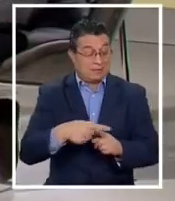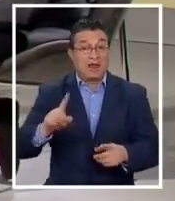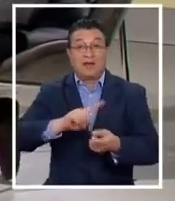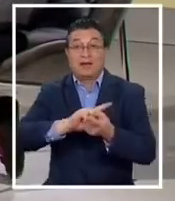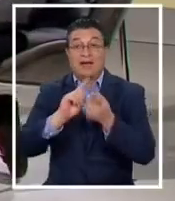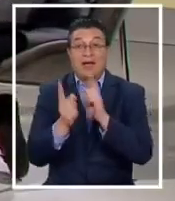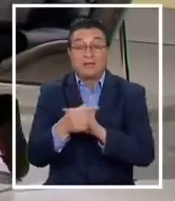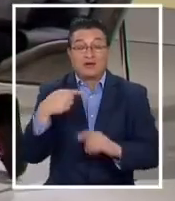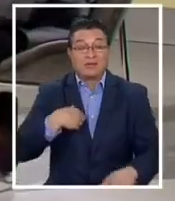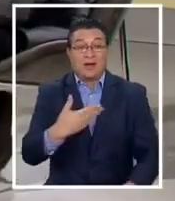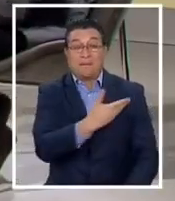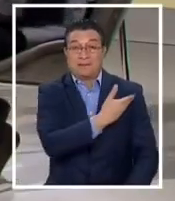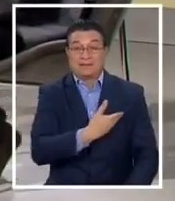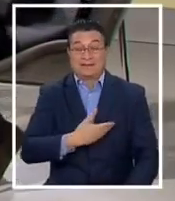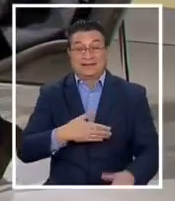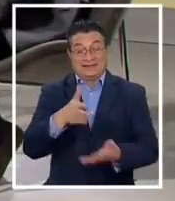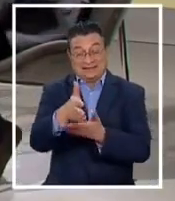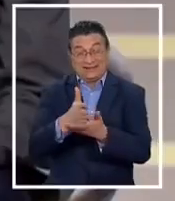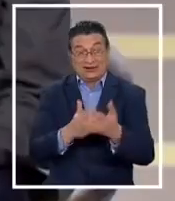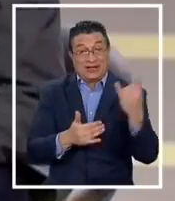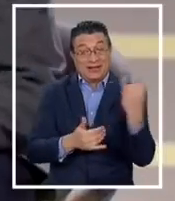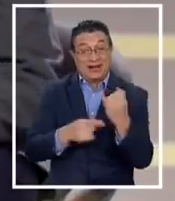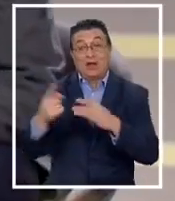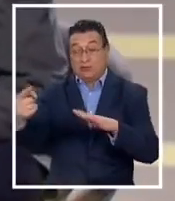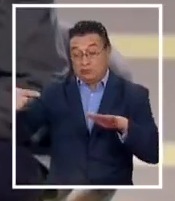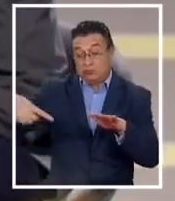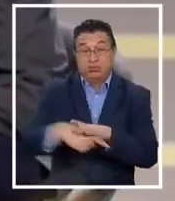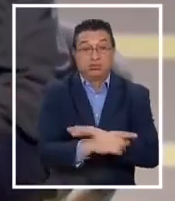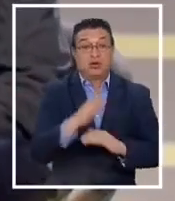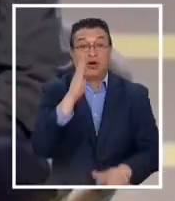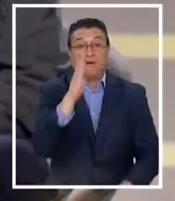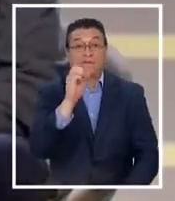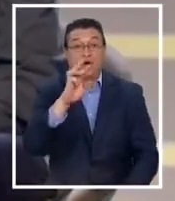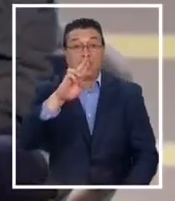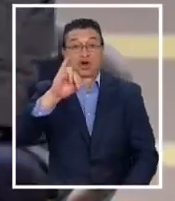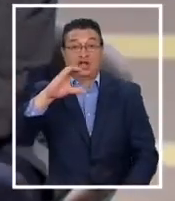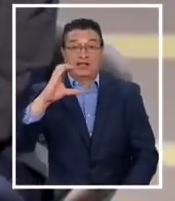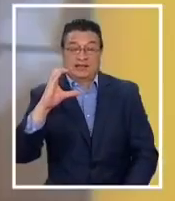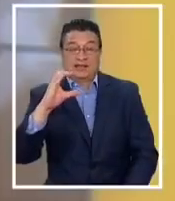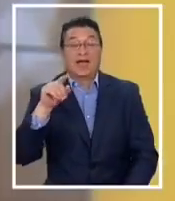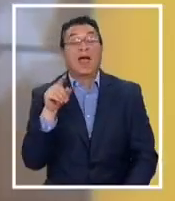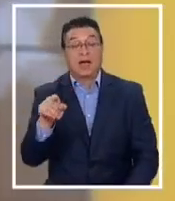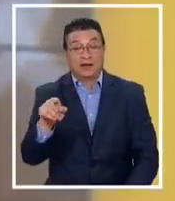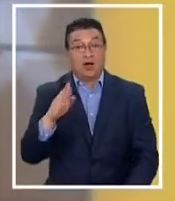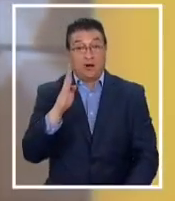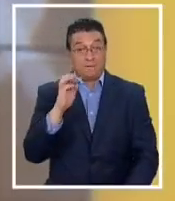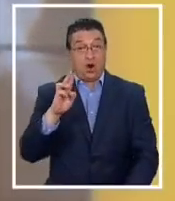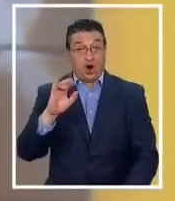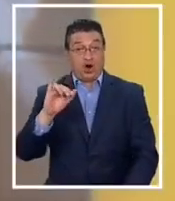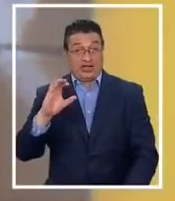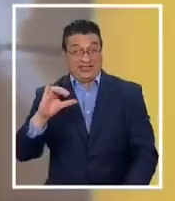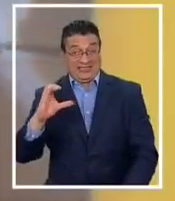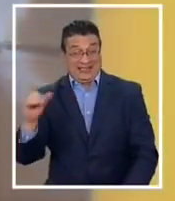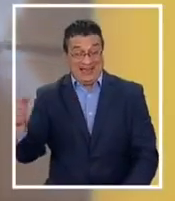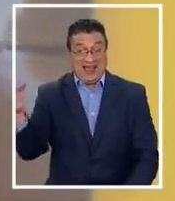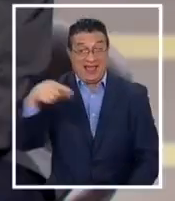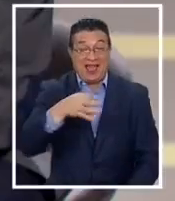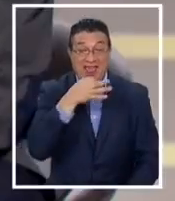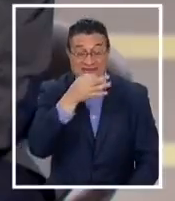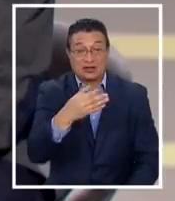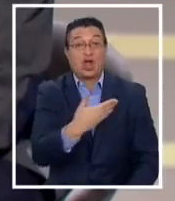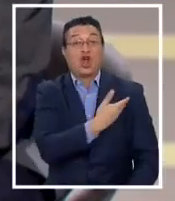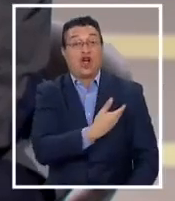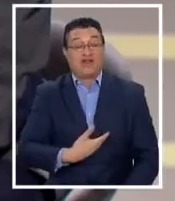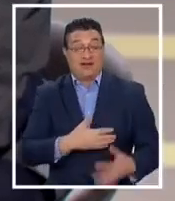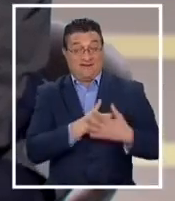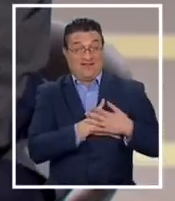presidencial de la centroizquierda al menos con la irrupción de gabriel boric y hoy el candidato boris dijo el gobierno de